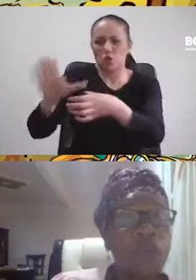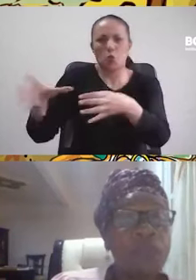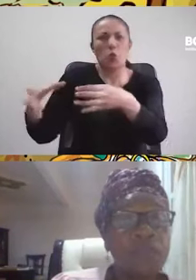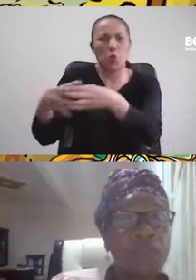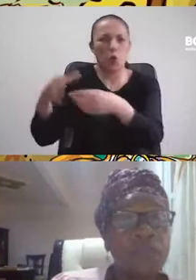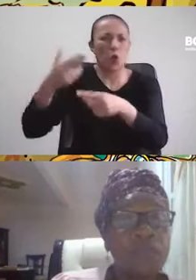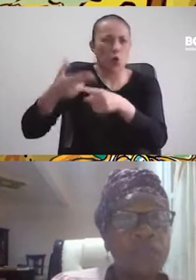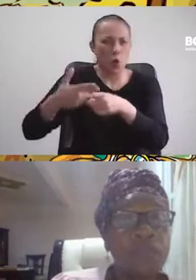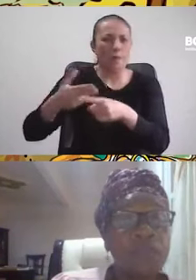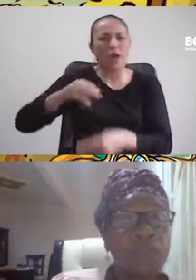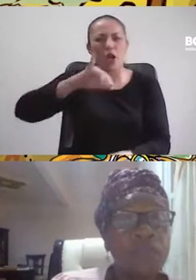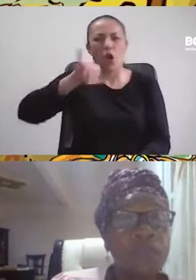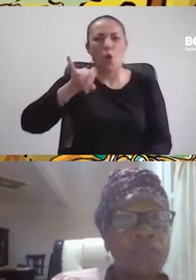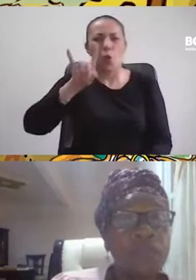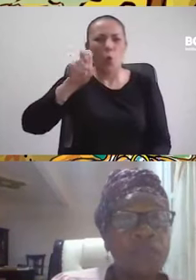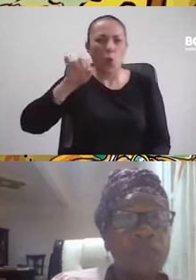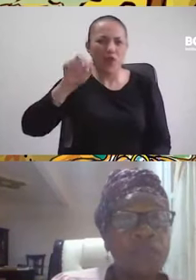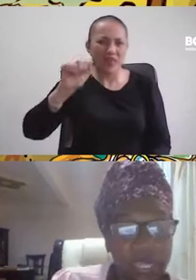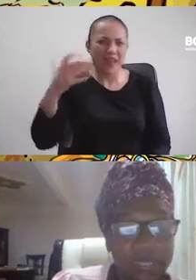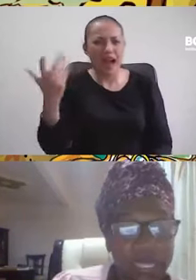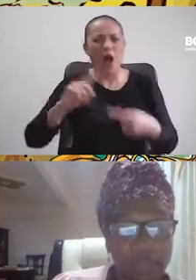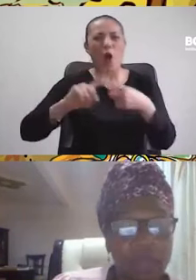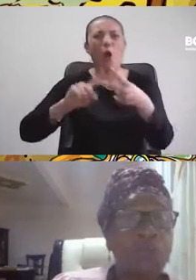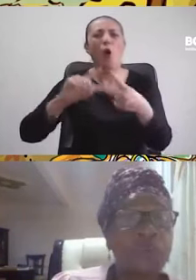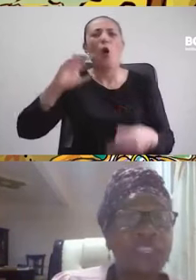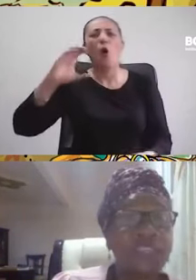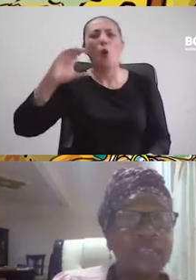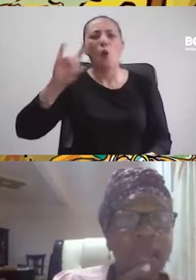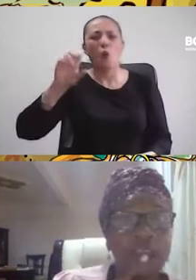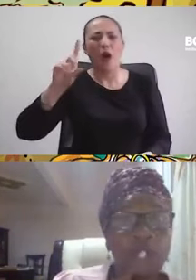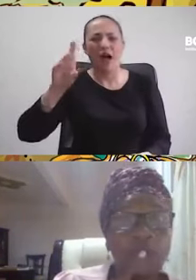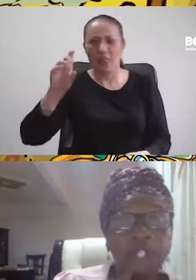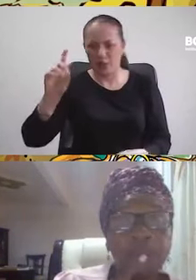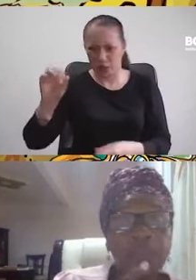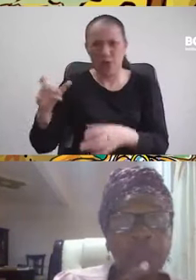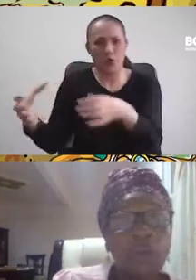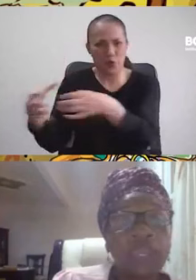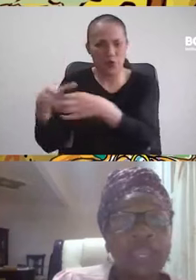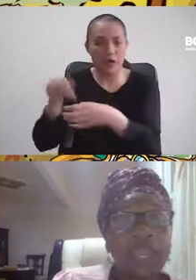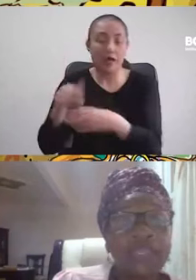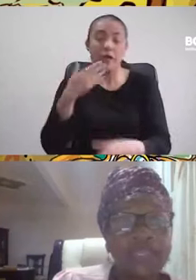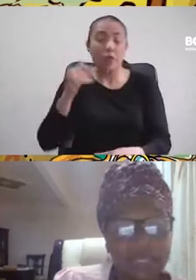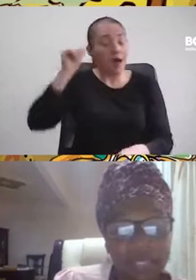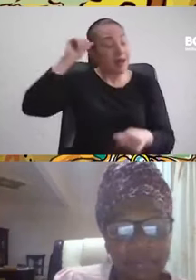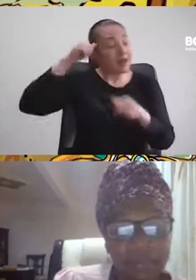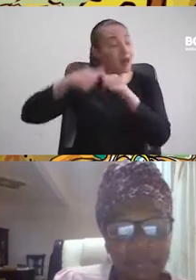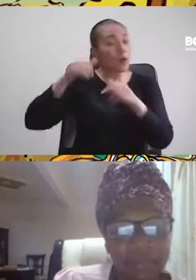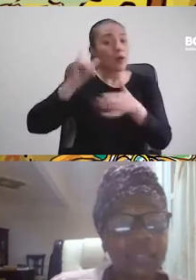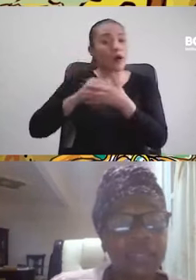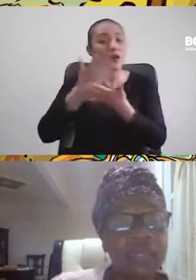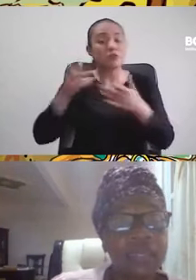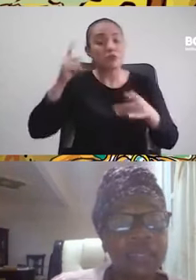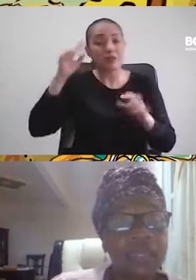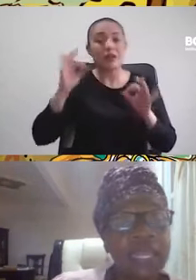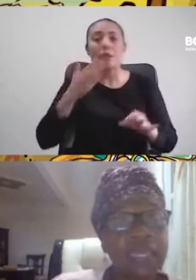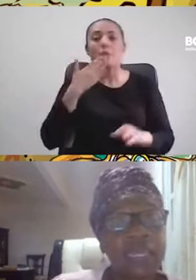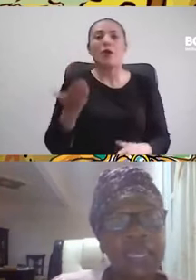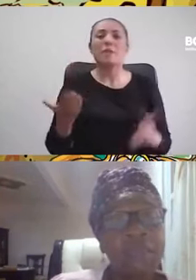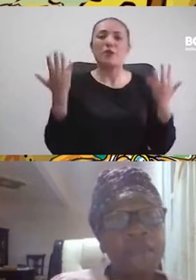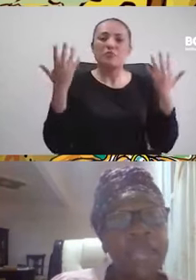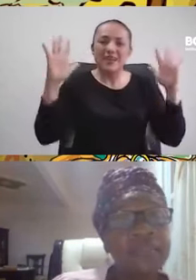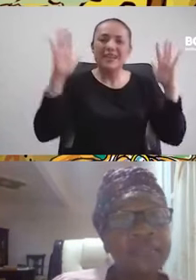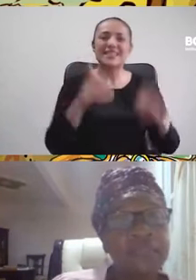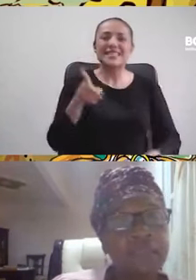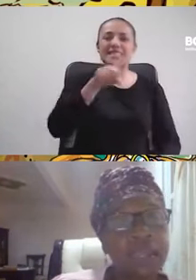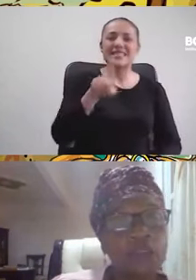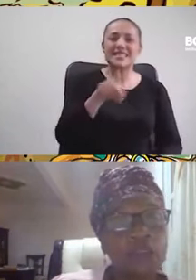las conmemoraciones en las fechas clave, por decir algo, lo que es San Sebastián, en Palenque,